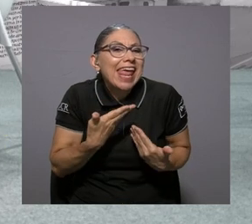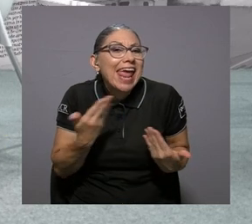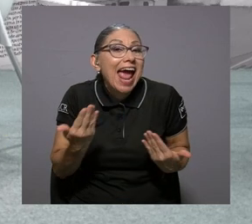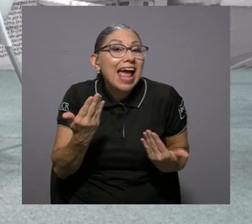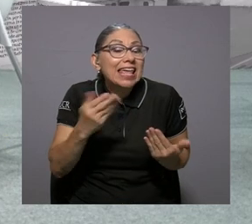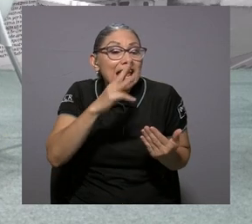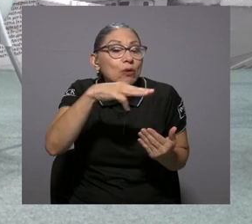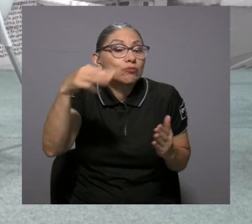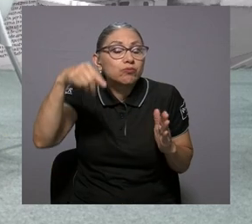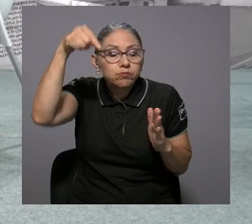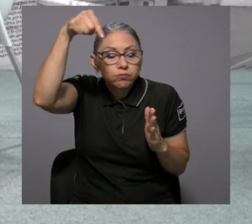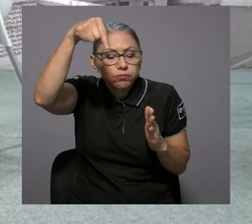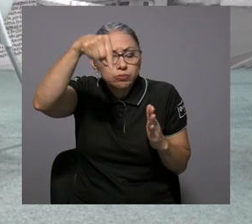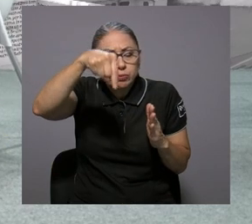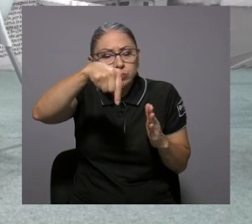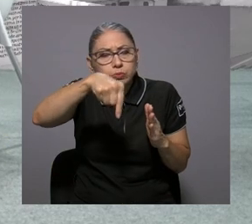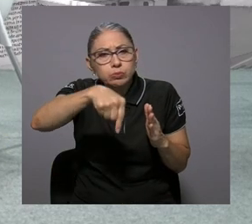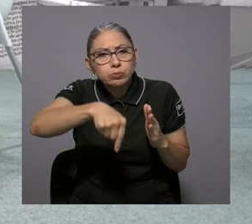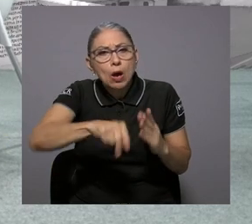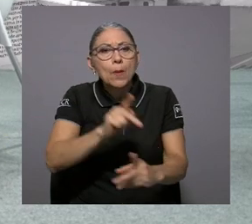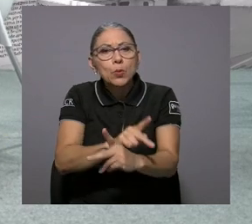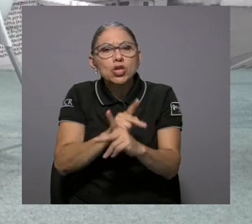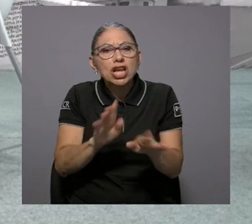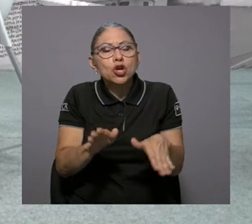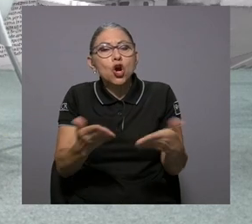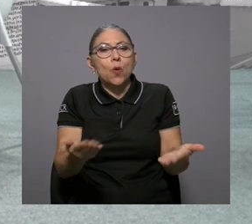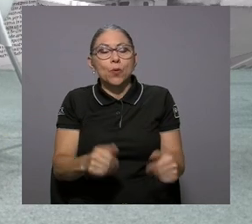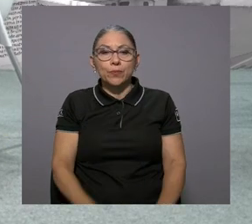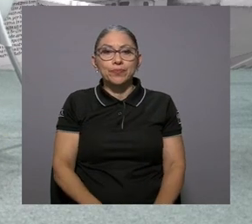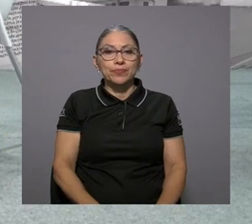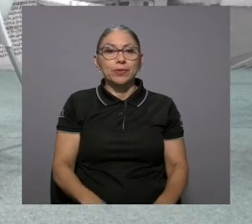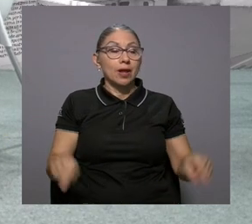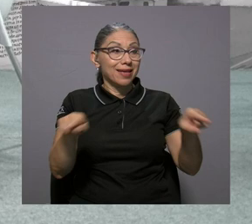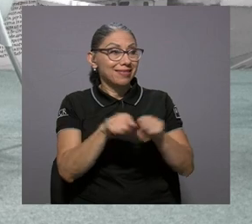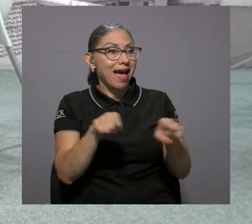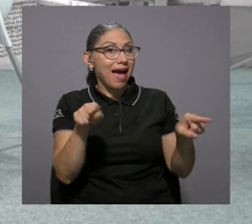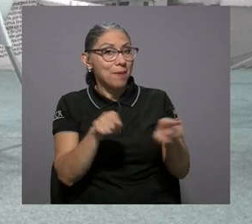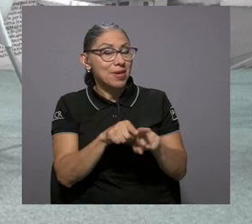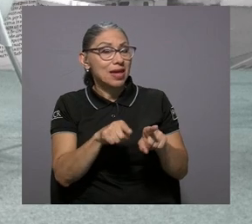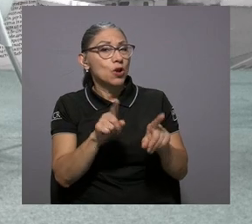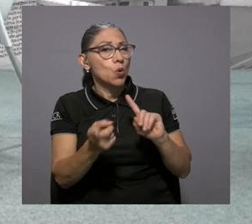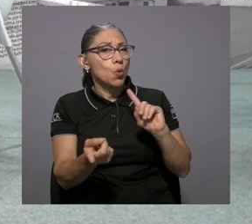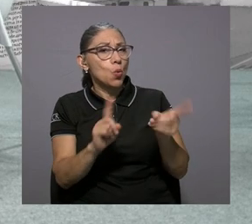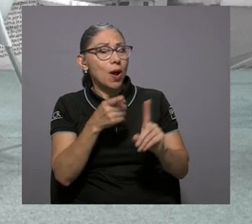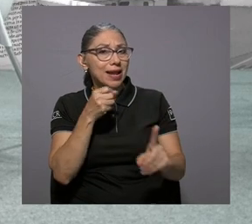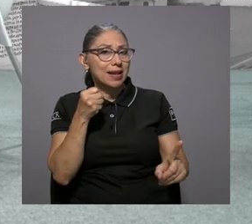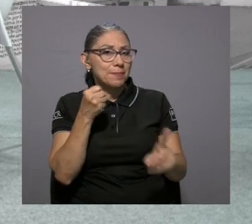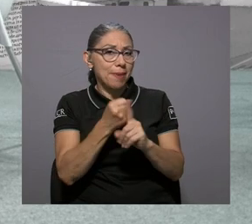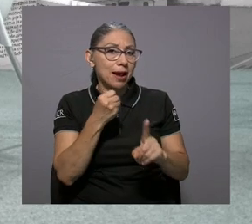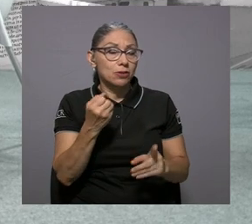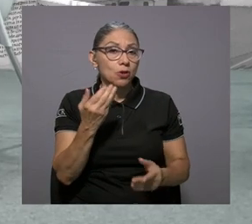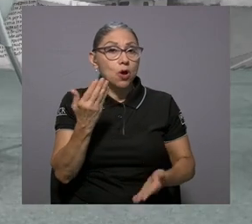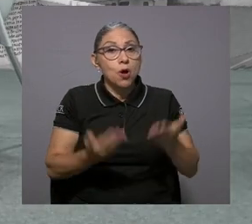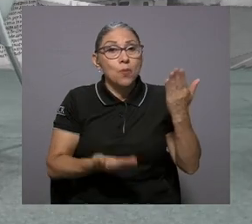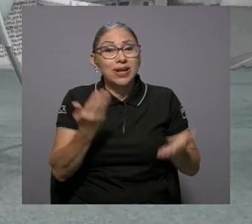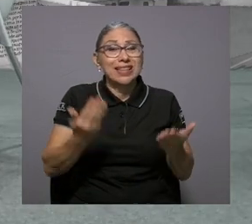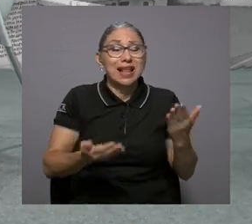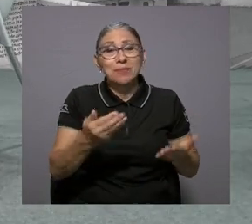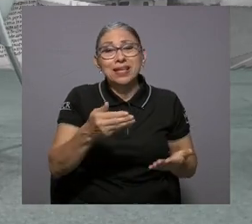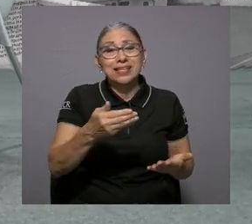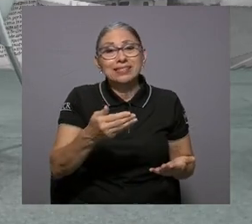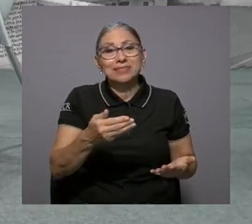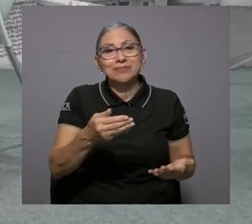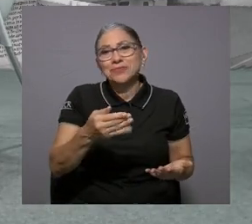cómo lo podemos proteger. Sí, inclusive, ¿cuál sería el impacto? Porque puede ser que hayan ahí miles, como